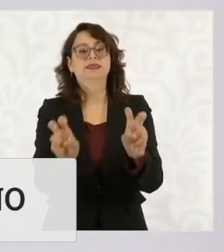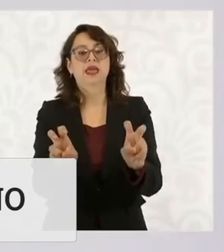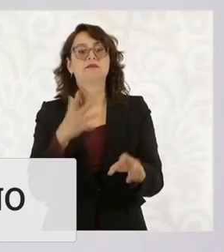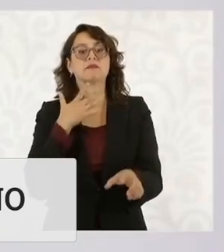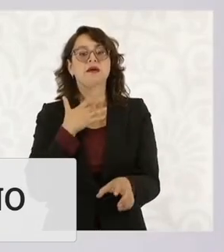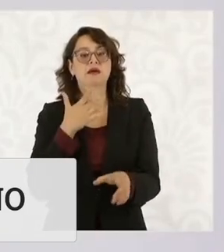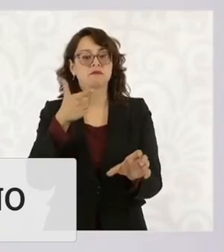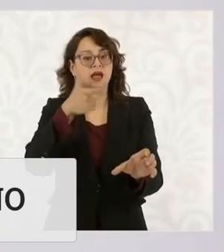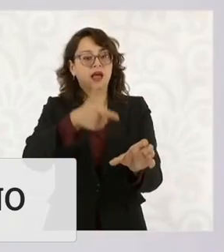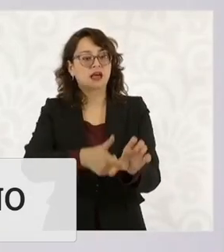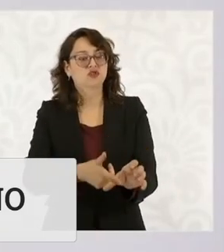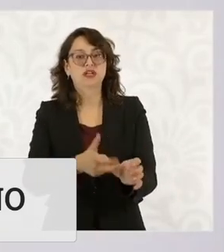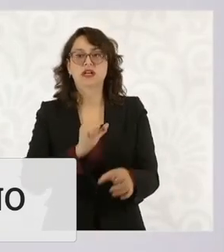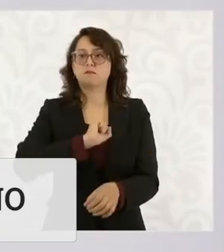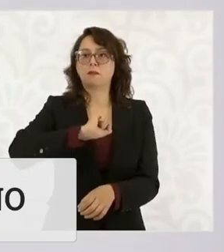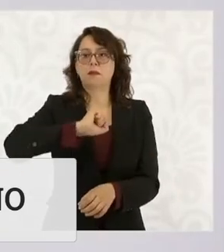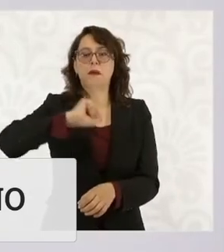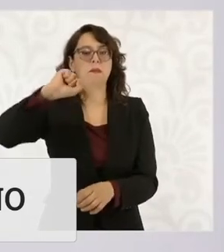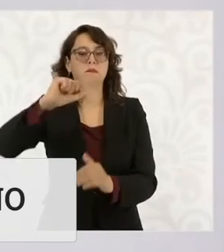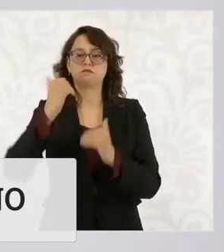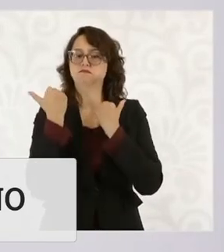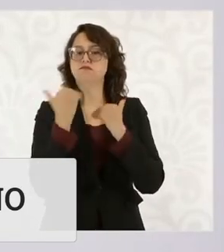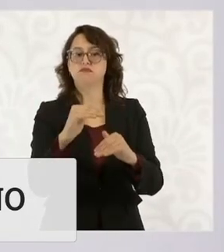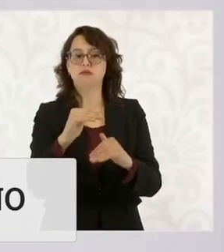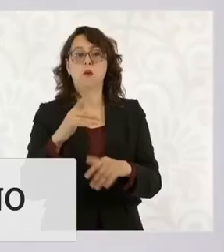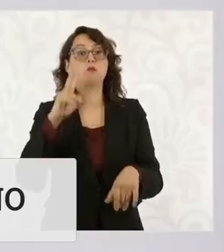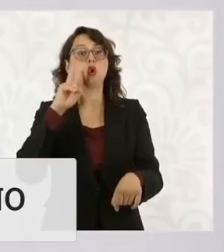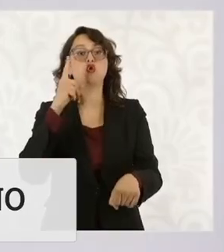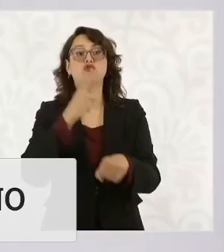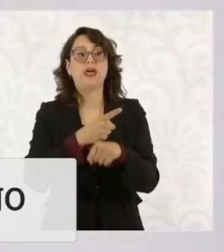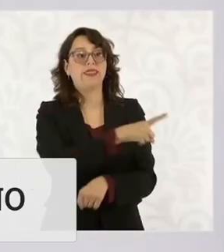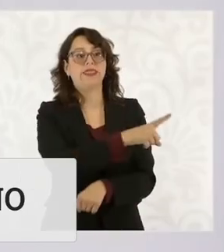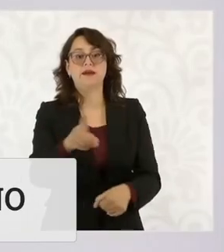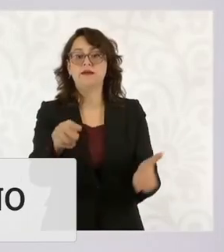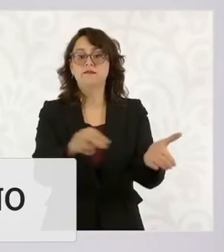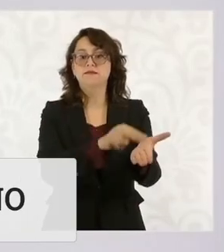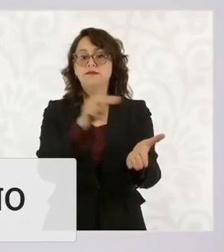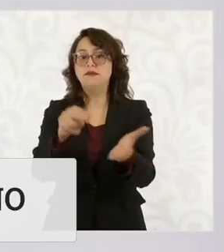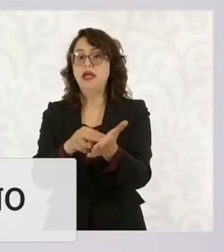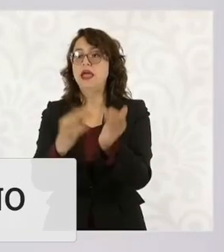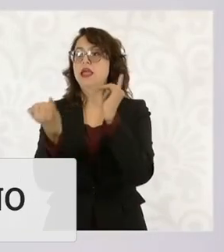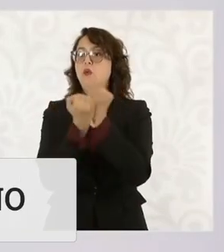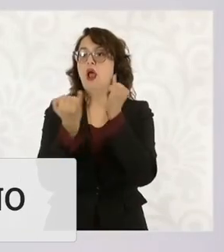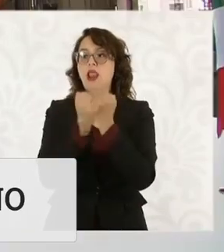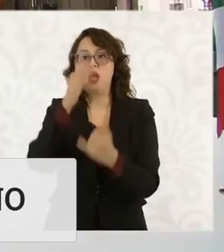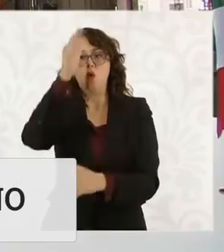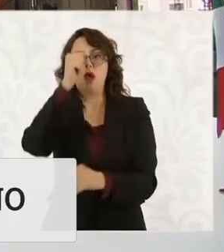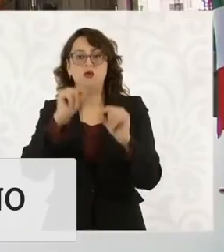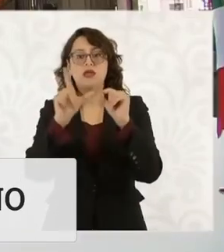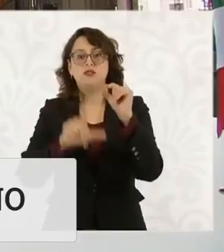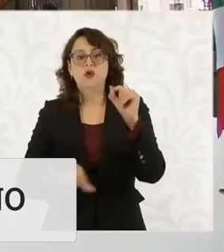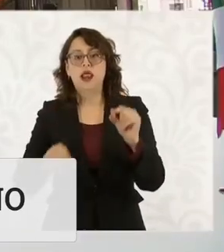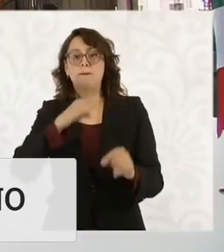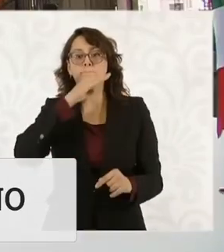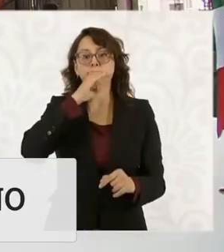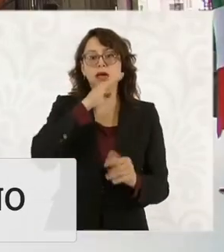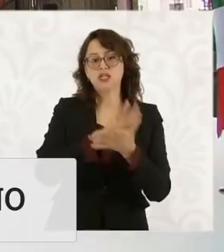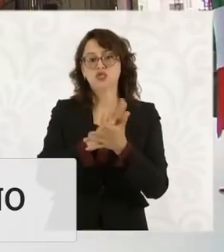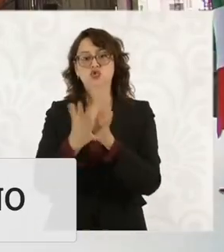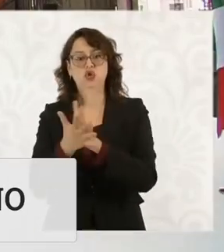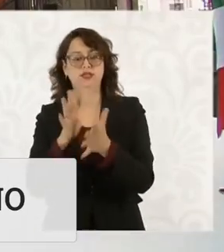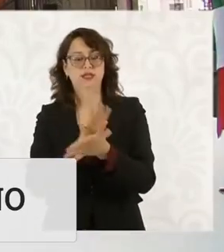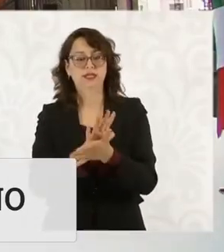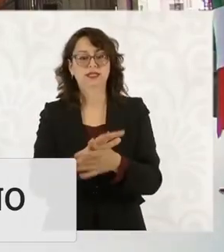evitar el aumento del precio de la gasolina y el acuerdo nacional maíz-tortilla. Aumentamos el